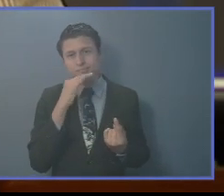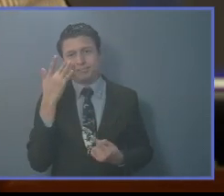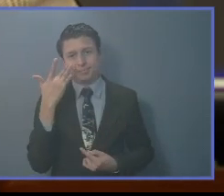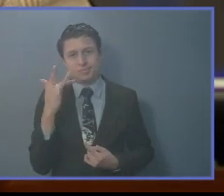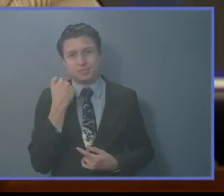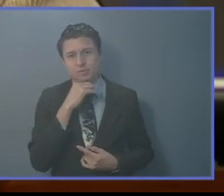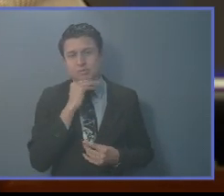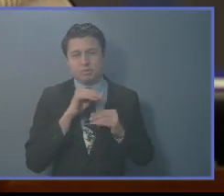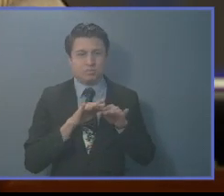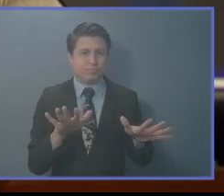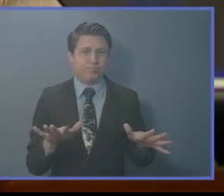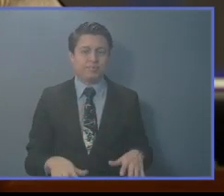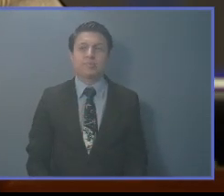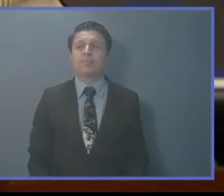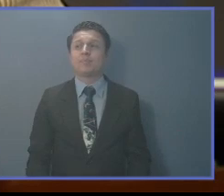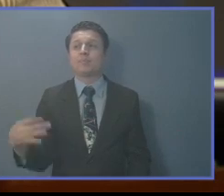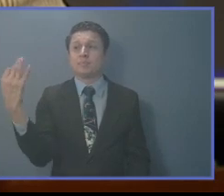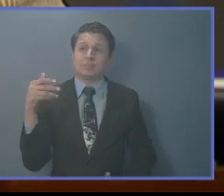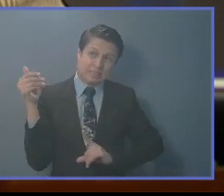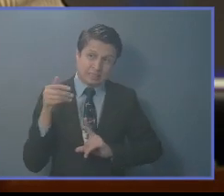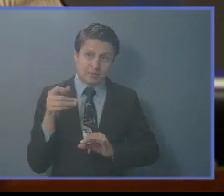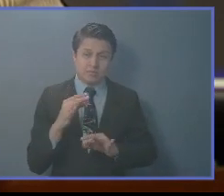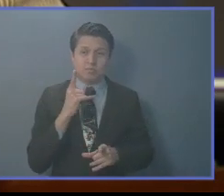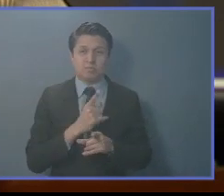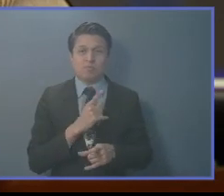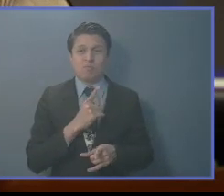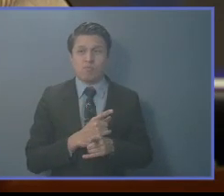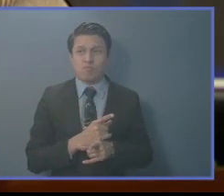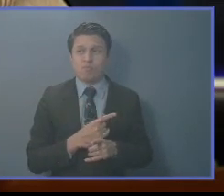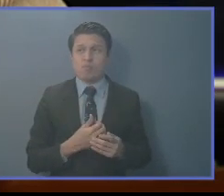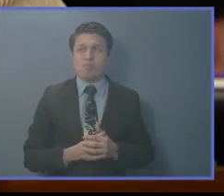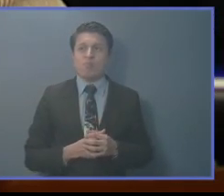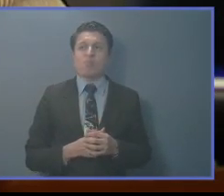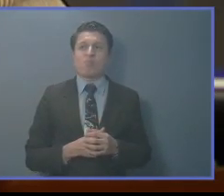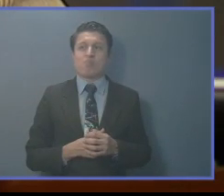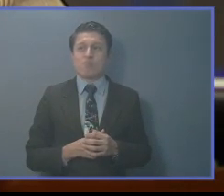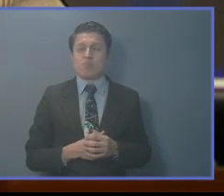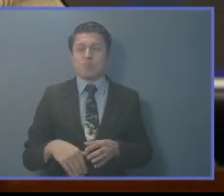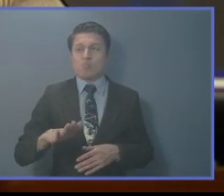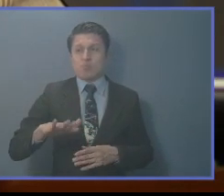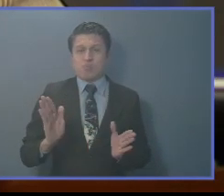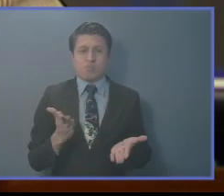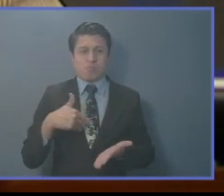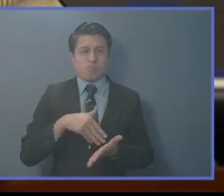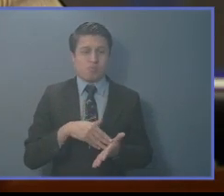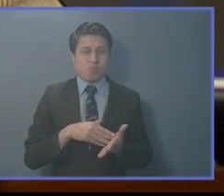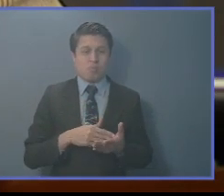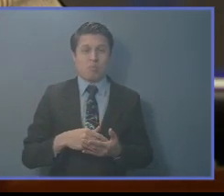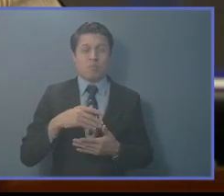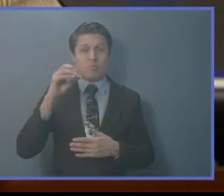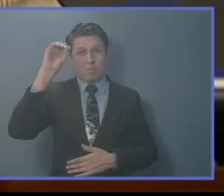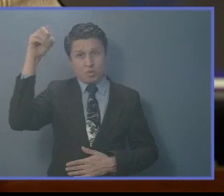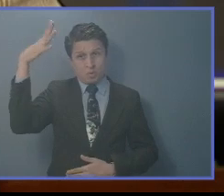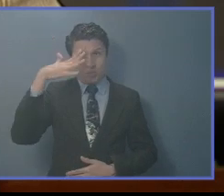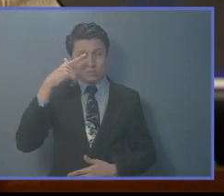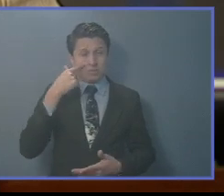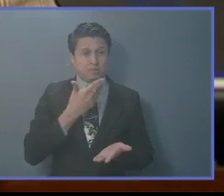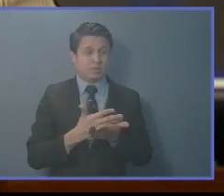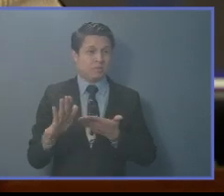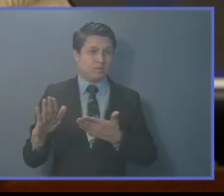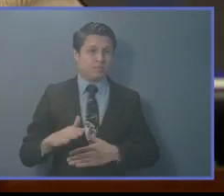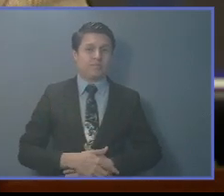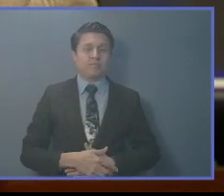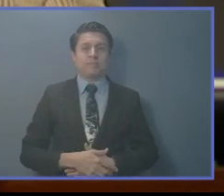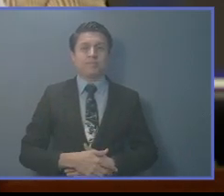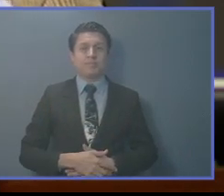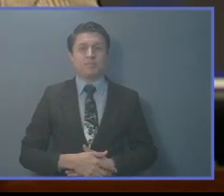funciones. Capacitar sobre su uso adecuado y disponer contenedores cerrados para la eliminación higiénica por parte del empleador de esos